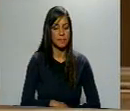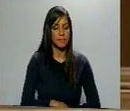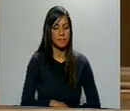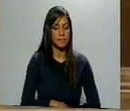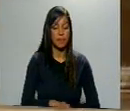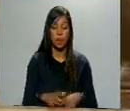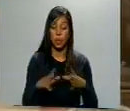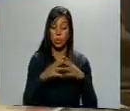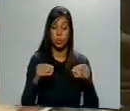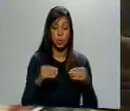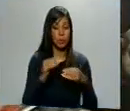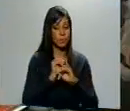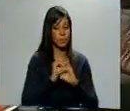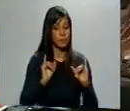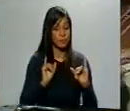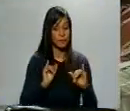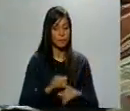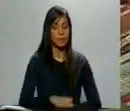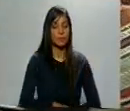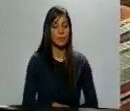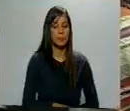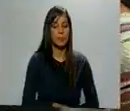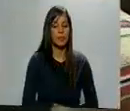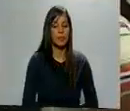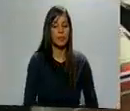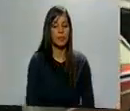Es todo, señora presidenta.